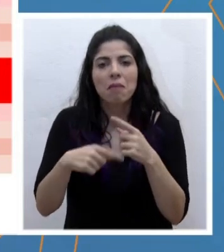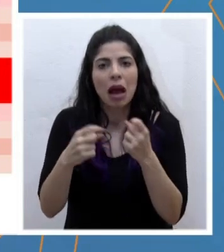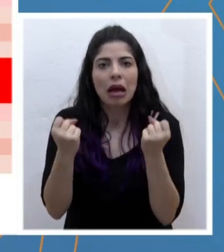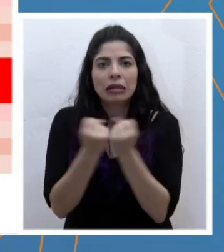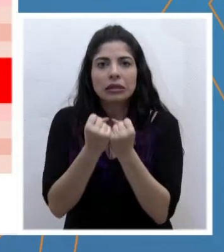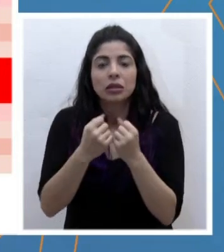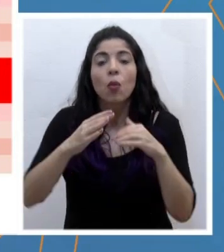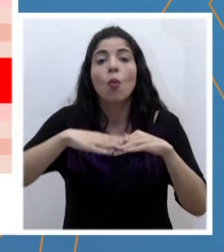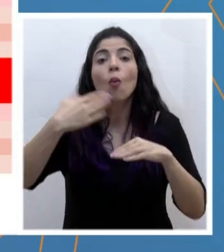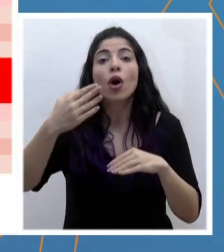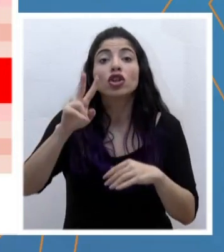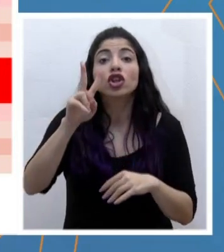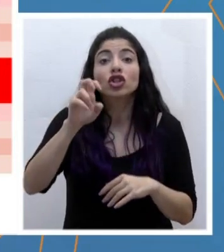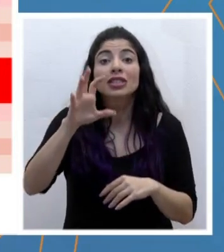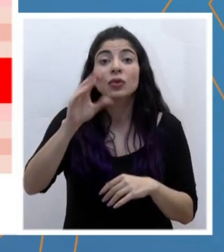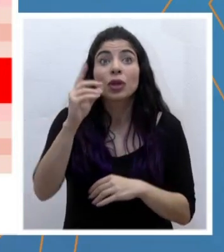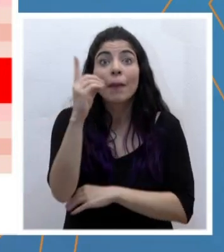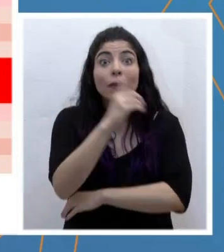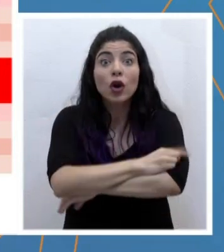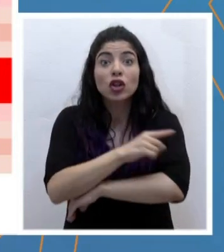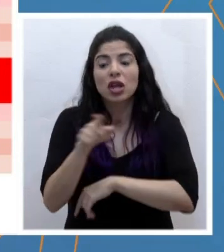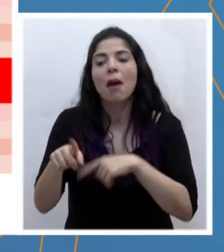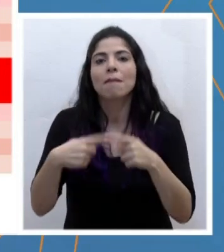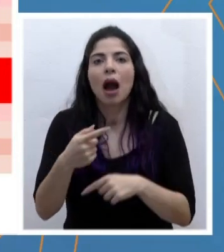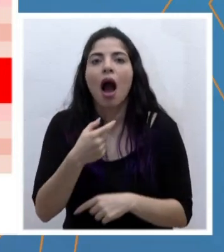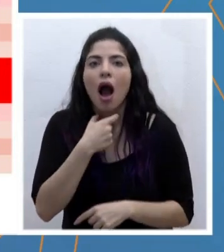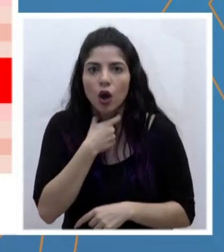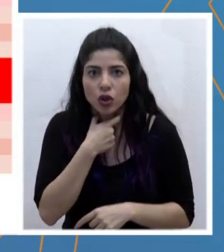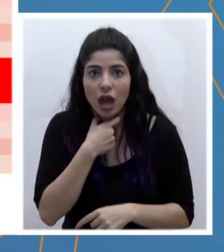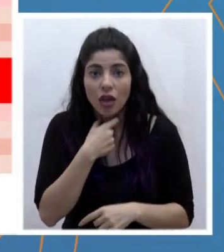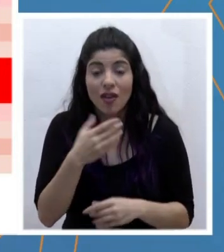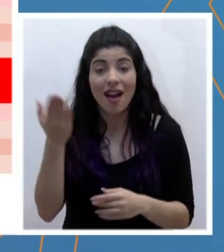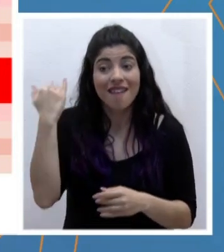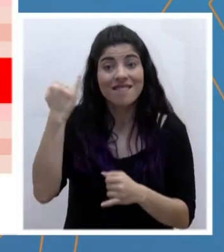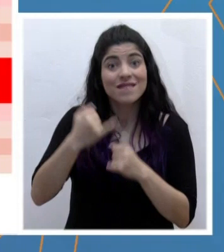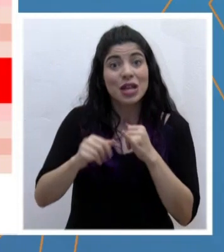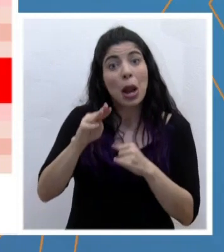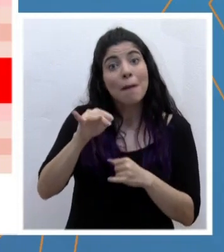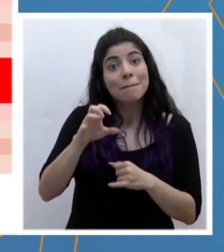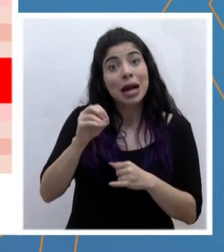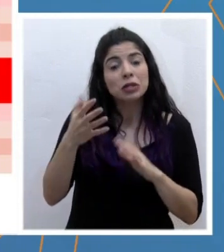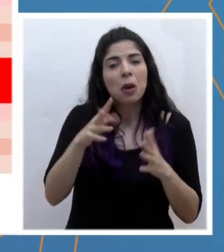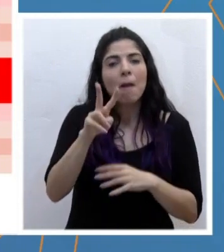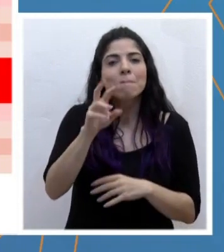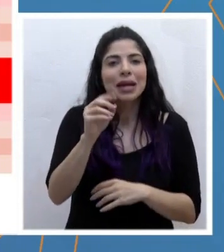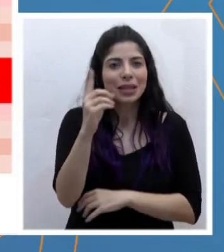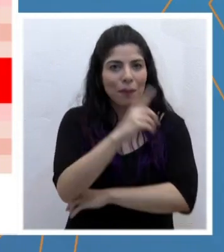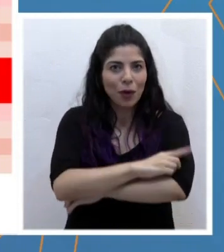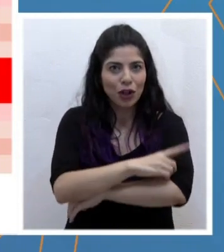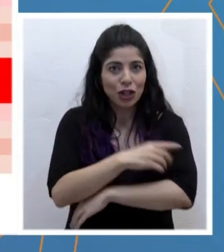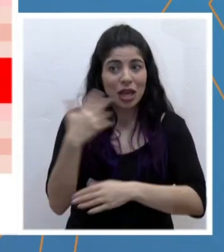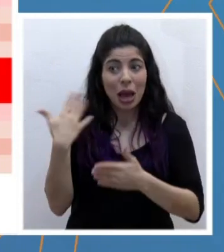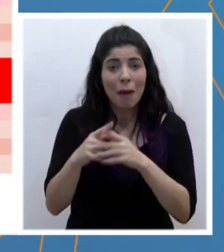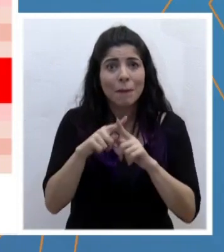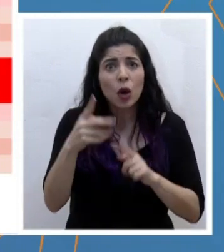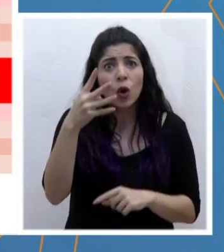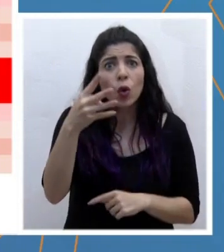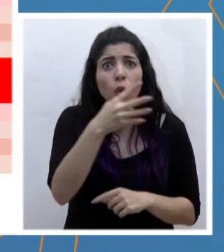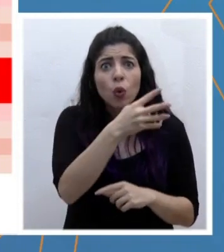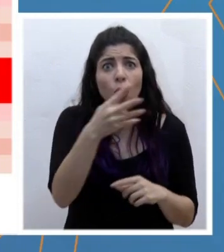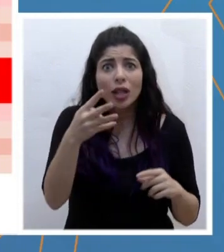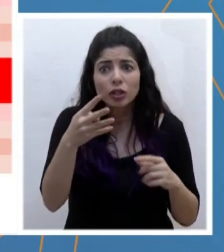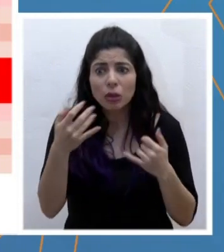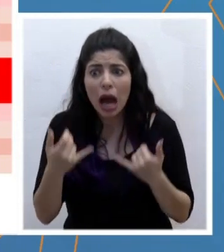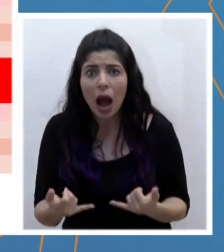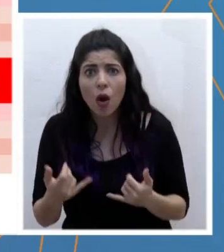los 250 casos diarios. A finales de mayo teníamos 20 casos diarios en promedio y en cuestión de 4 semanas tenemos